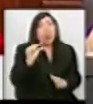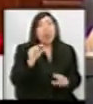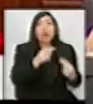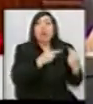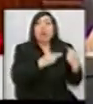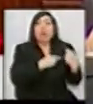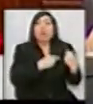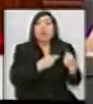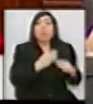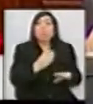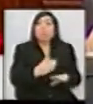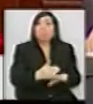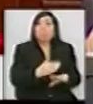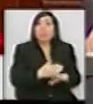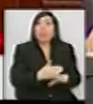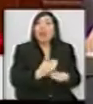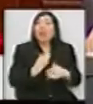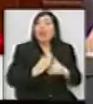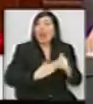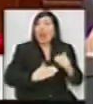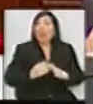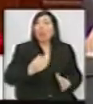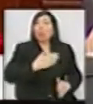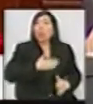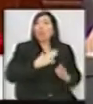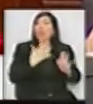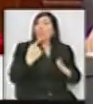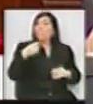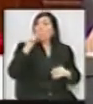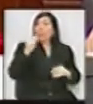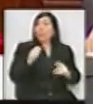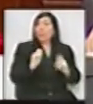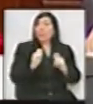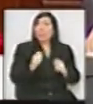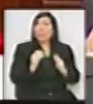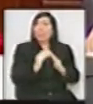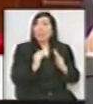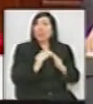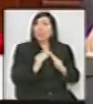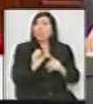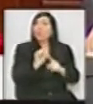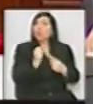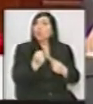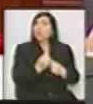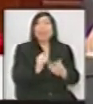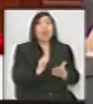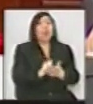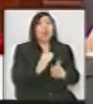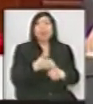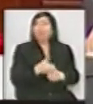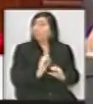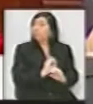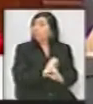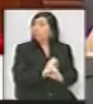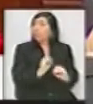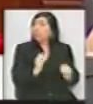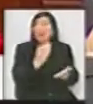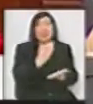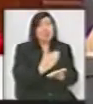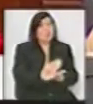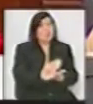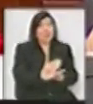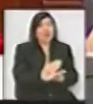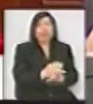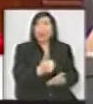compromiso de los desarrolladores inmobiliarios de un 10 por ciento de construcción de vivienda social que no llega ni siquiera a la mitad